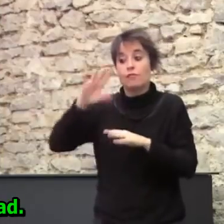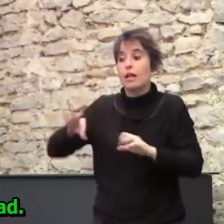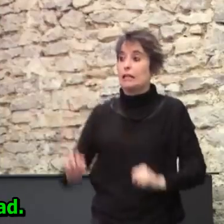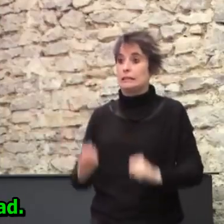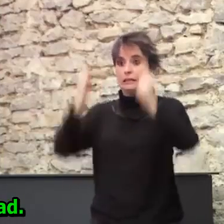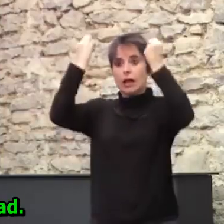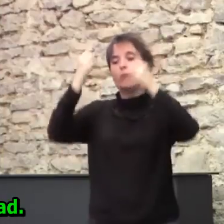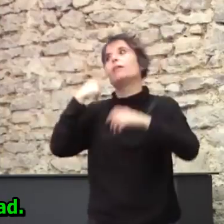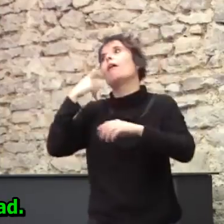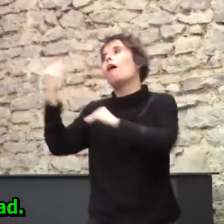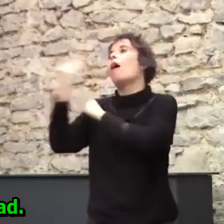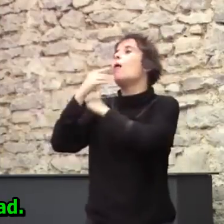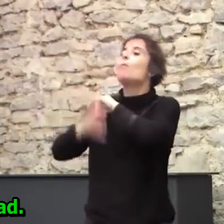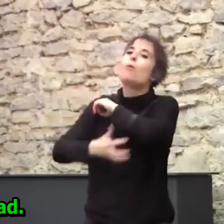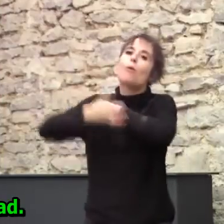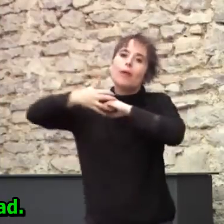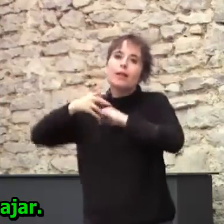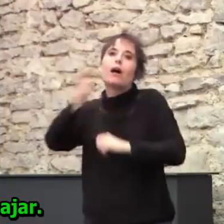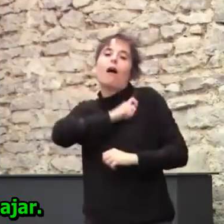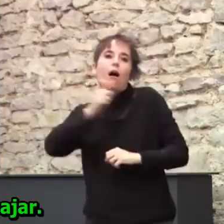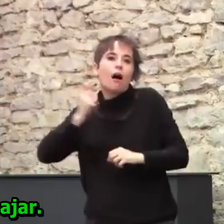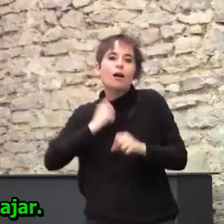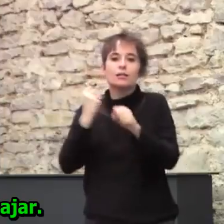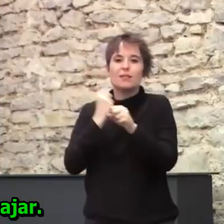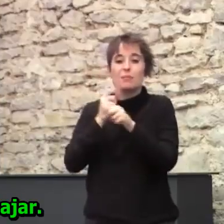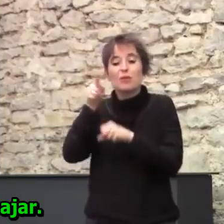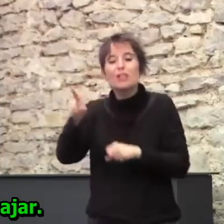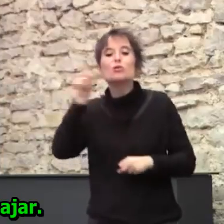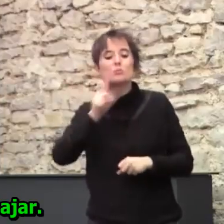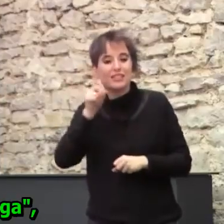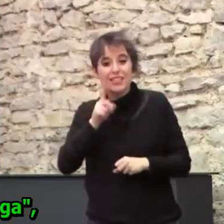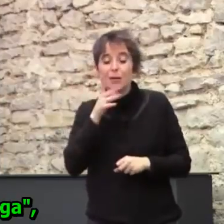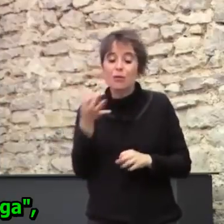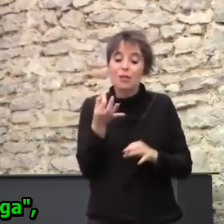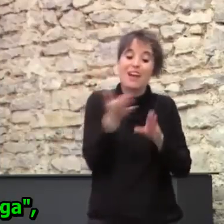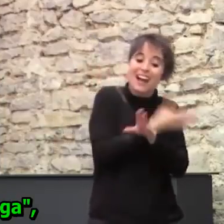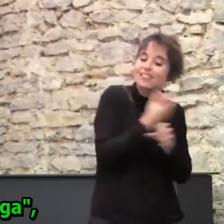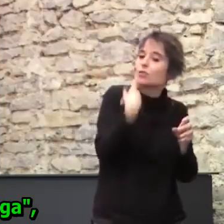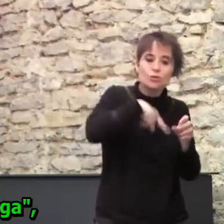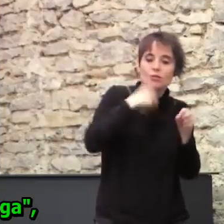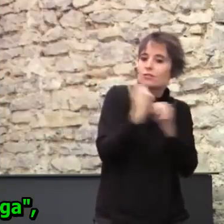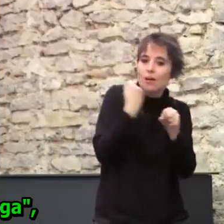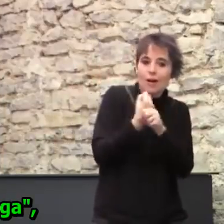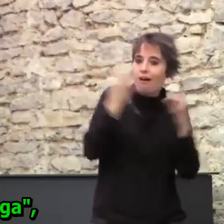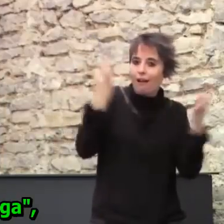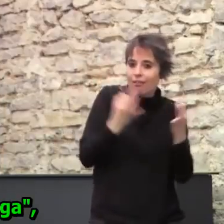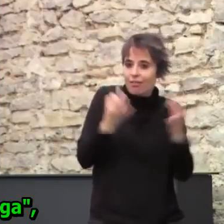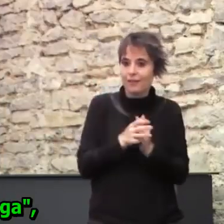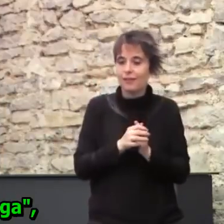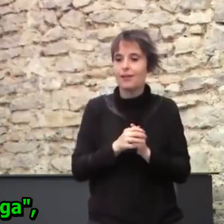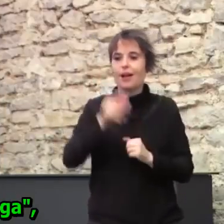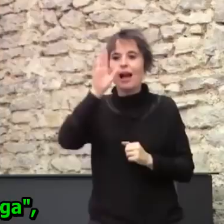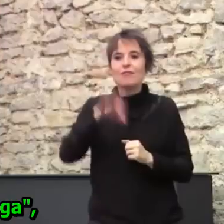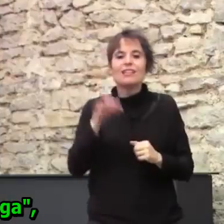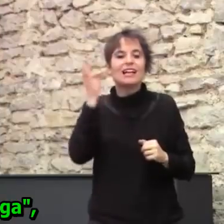salve, ¿no?, de la pobreza, de la explotación laboral, de la precariedad. Luego eso es mentira porque hay que trabajar. O sea, al final, ¿no?, muchas chicas